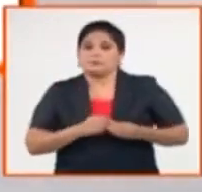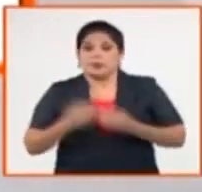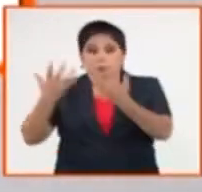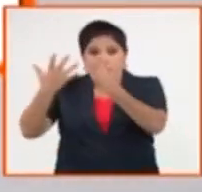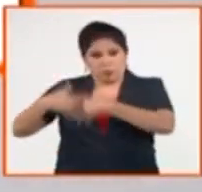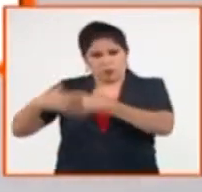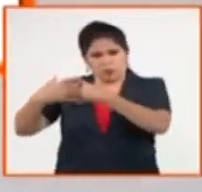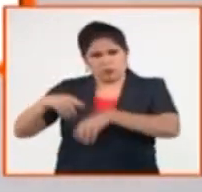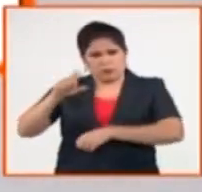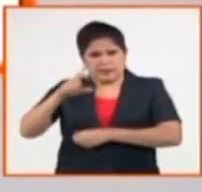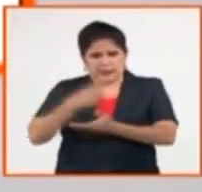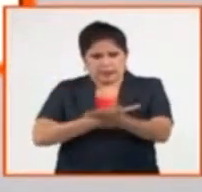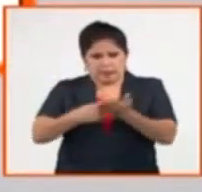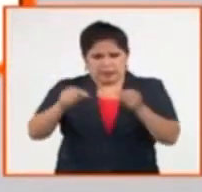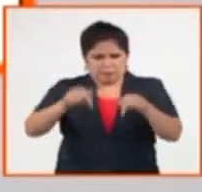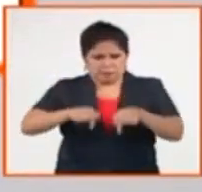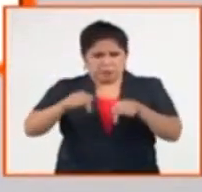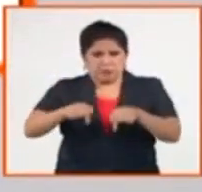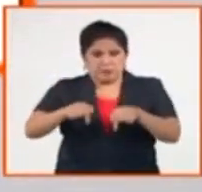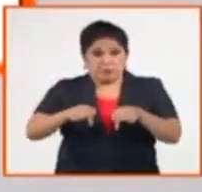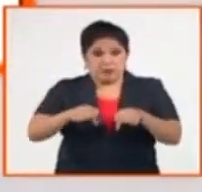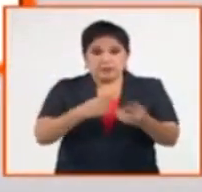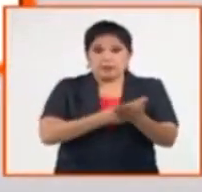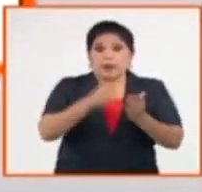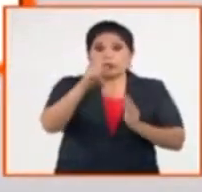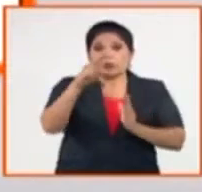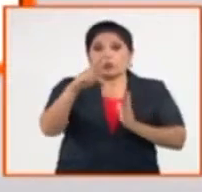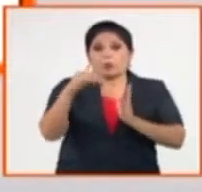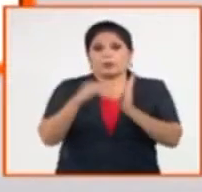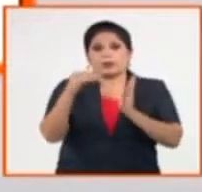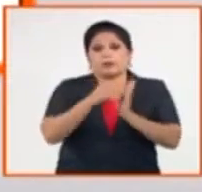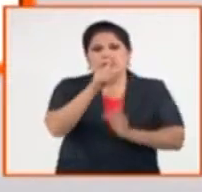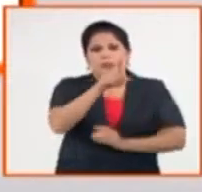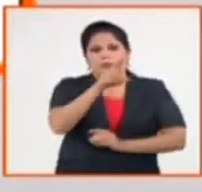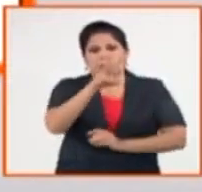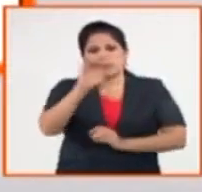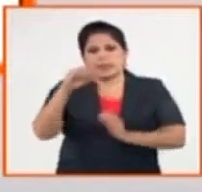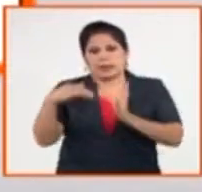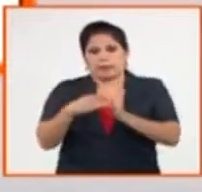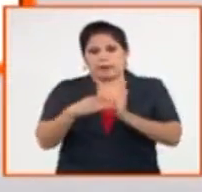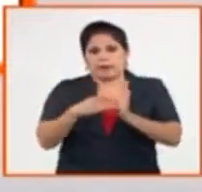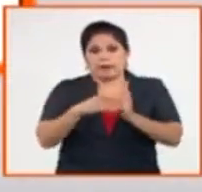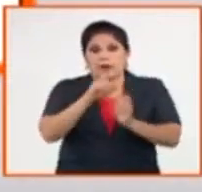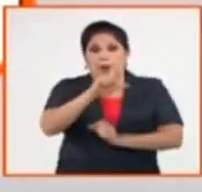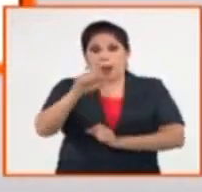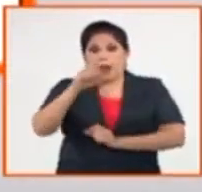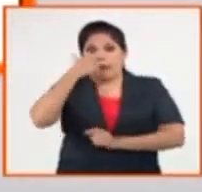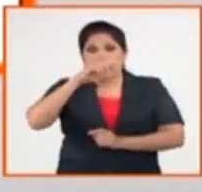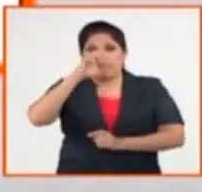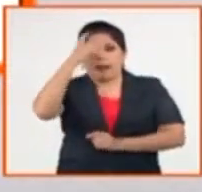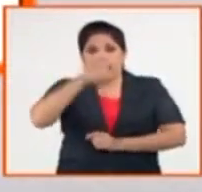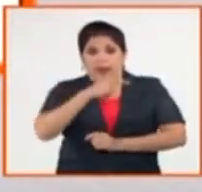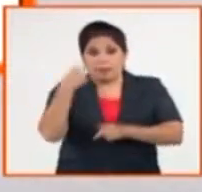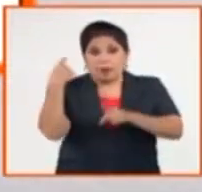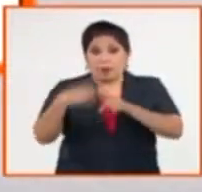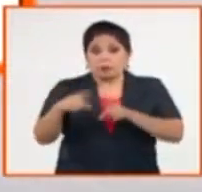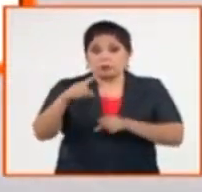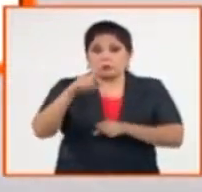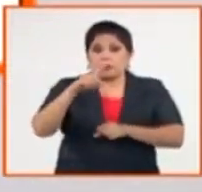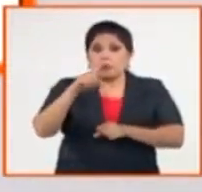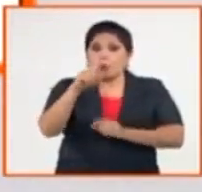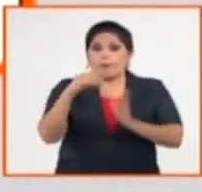en esta semana transcurriendo de semana, 2.137.000 dosis de Abdala y de Soberana